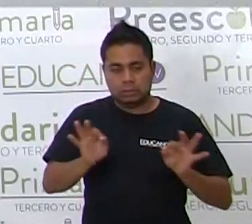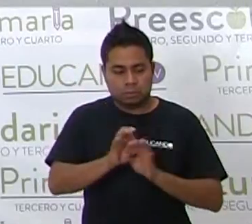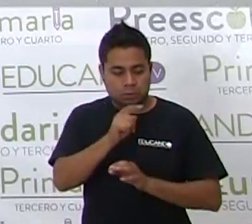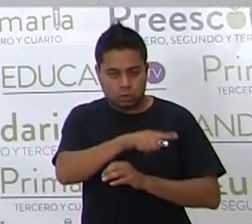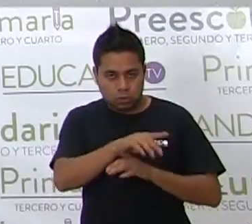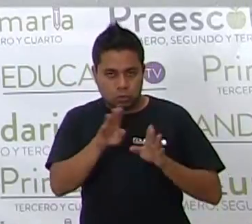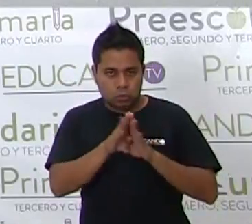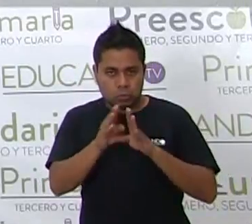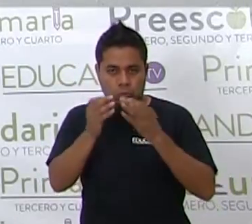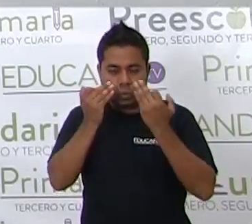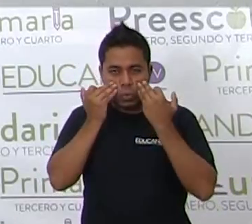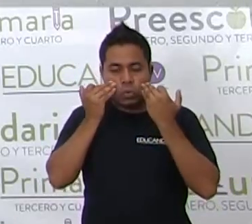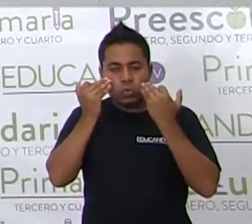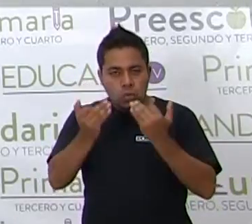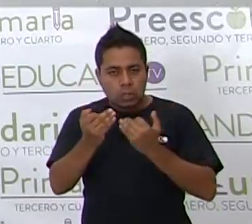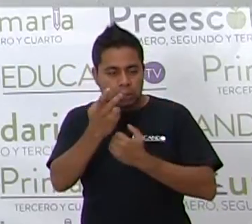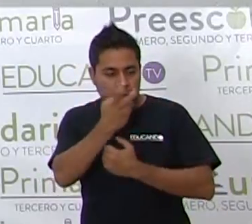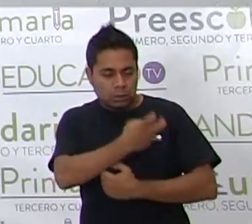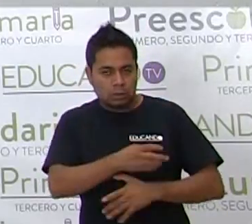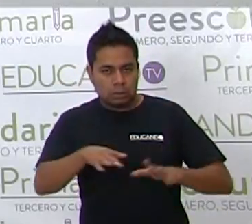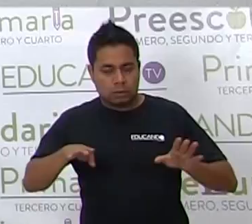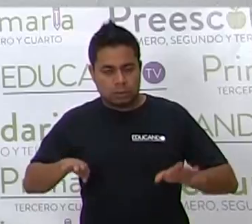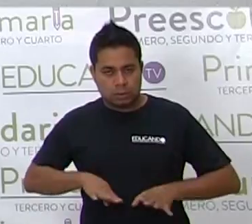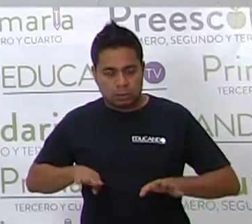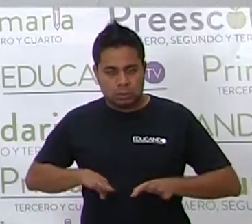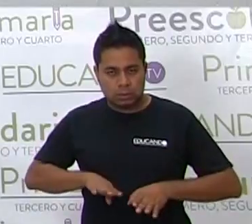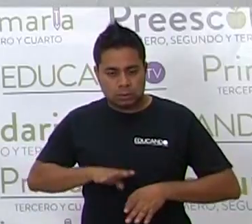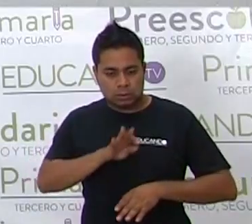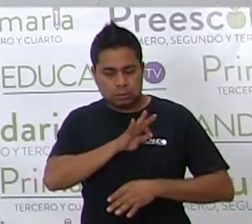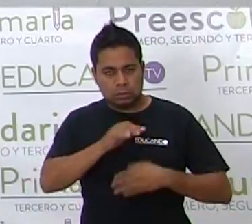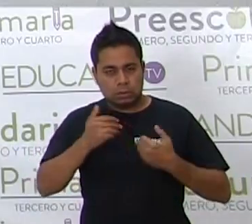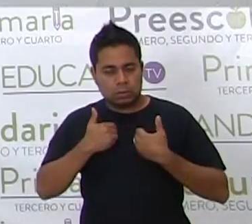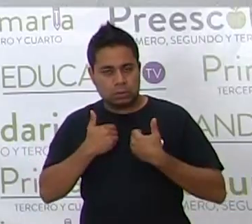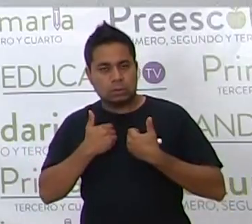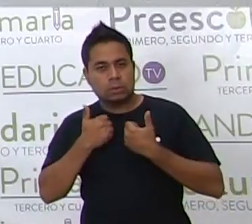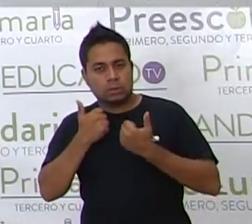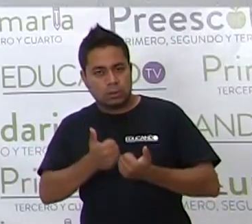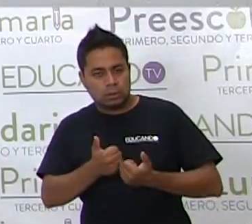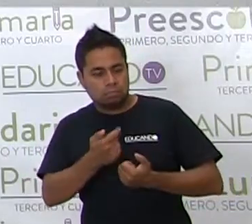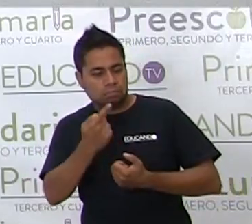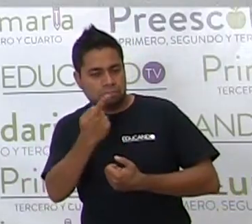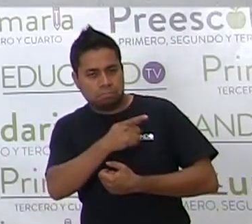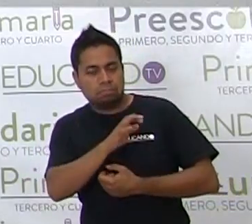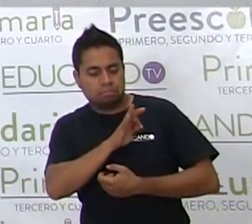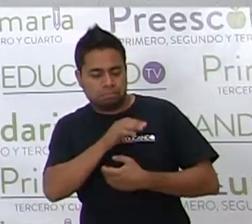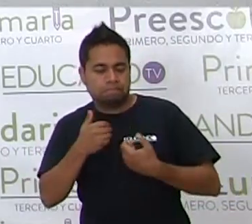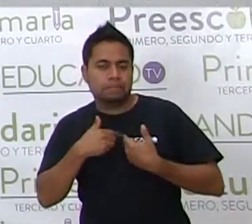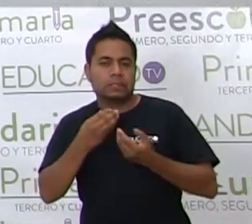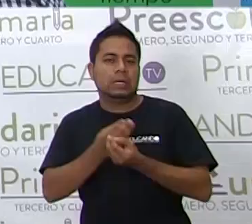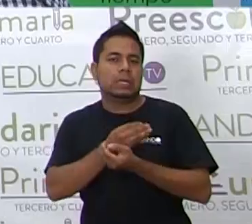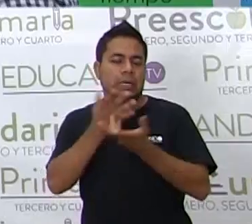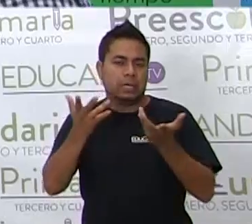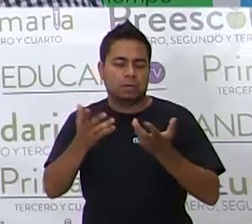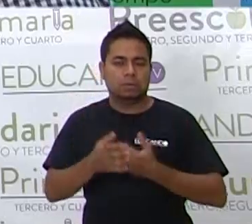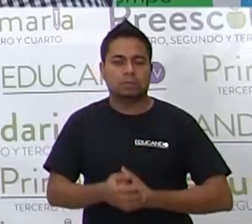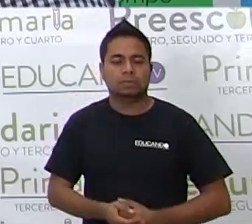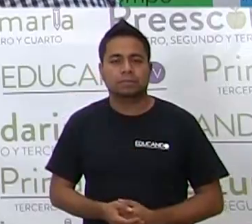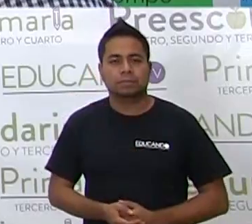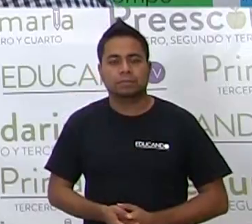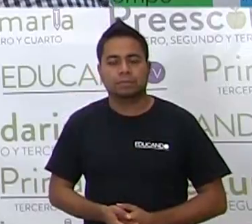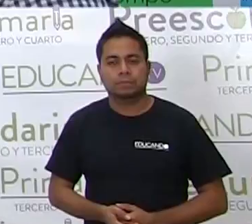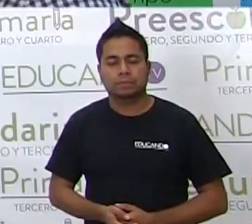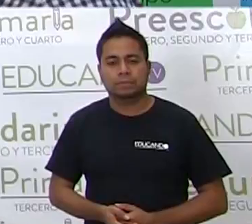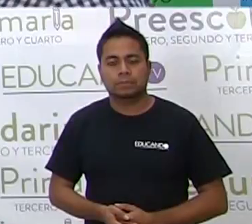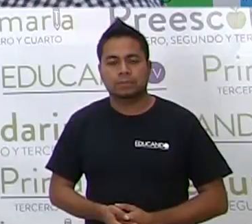de mayor forma que esta característica podamos entenderla y comprenderla mejor. Dice también que